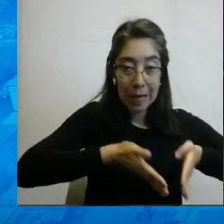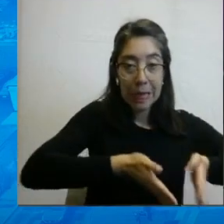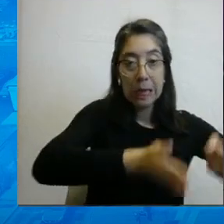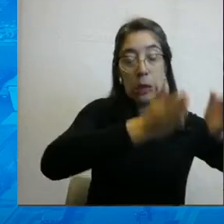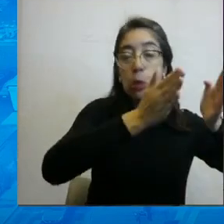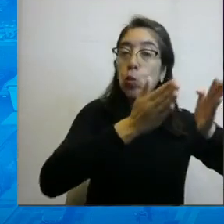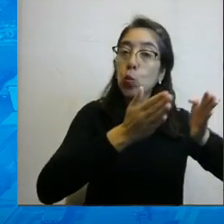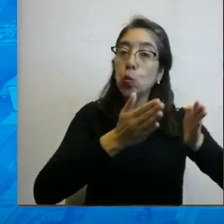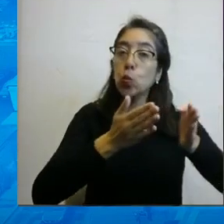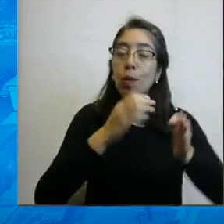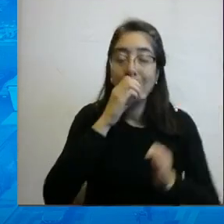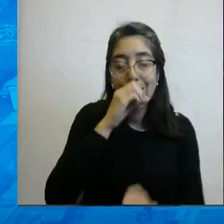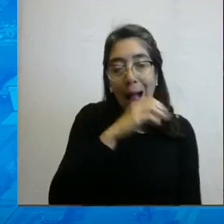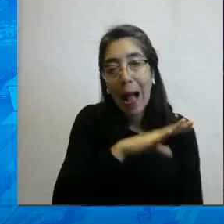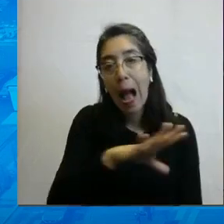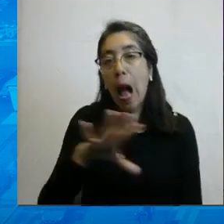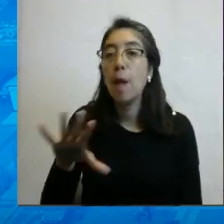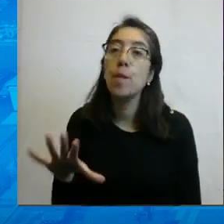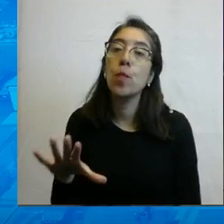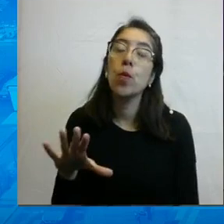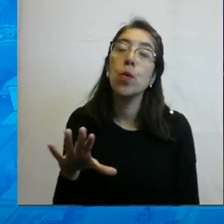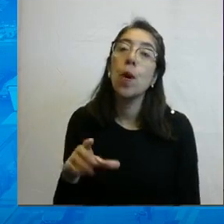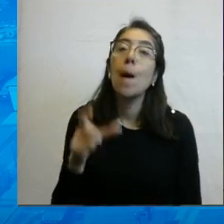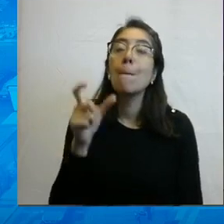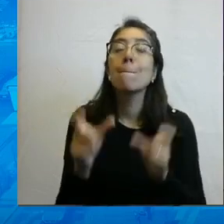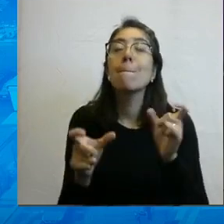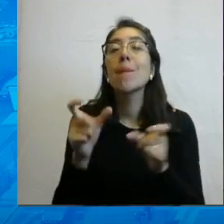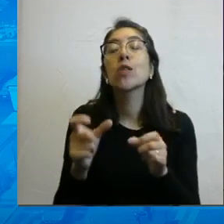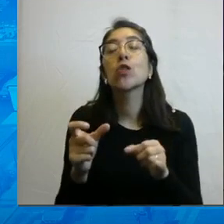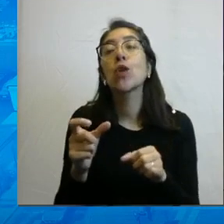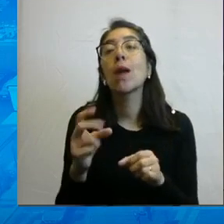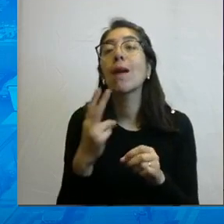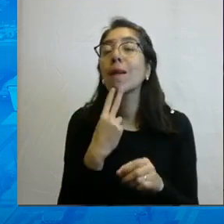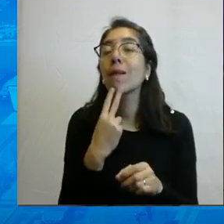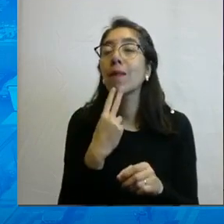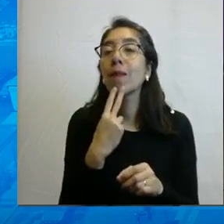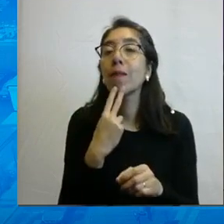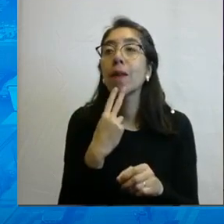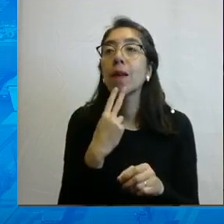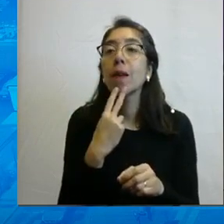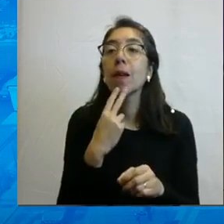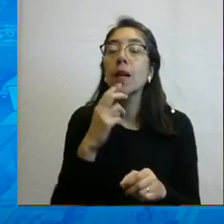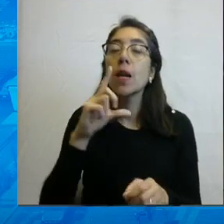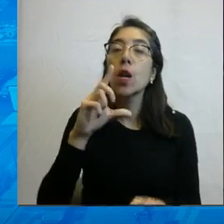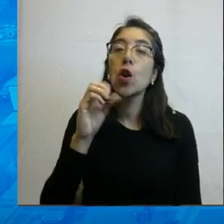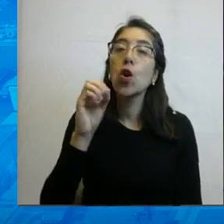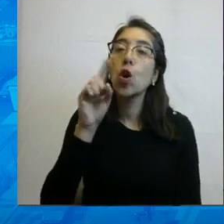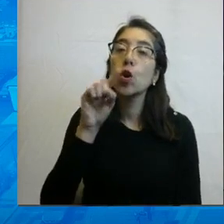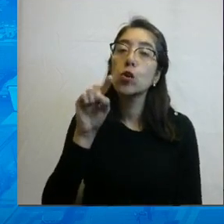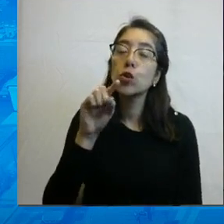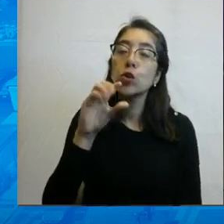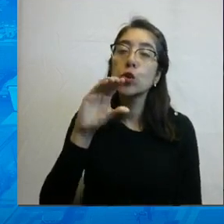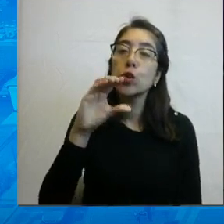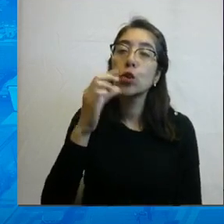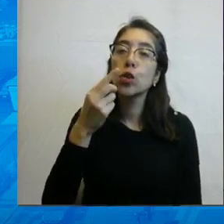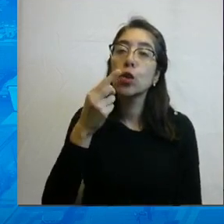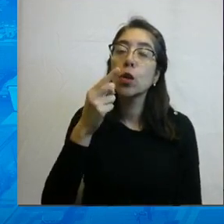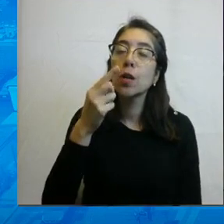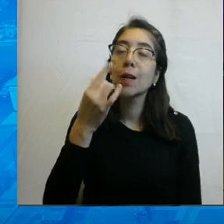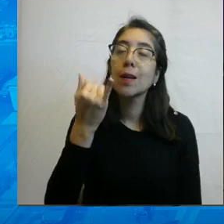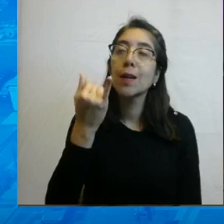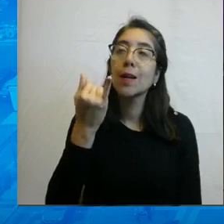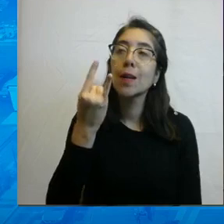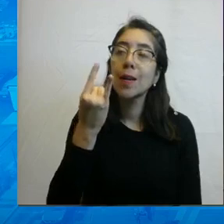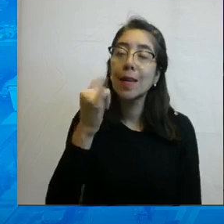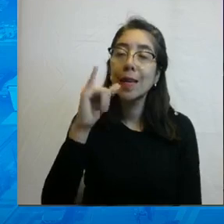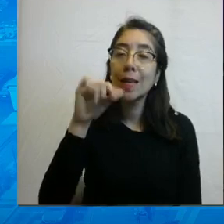Guindos, me han pedido, ¿cierto?, que la programación, cuándo están, porque están preocupados por la lluvia y no